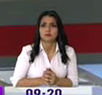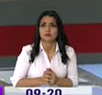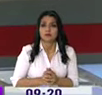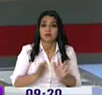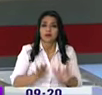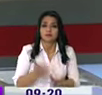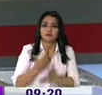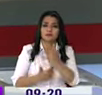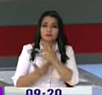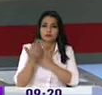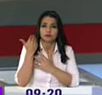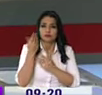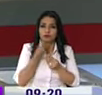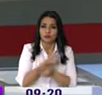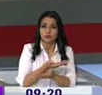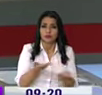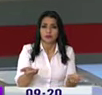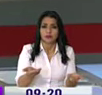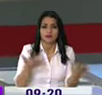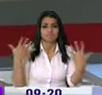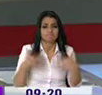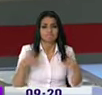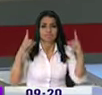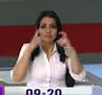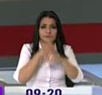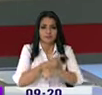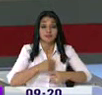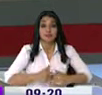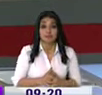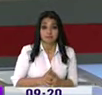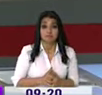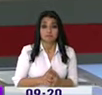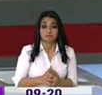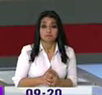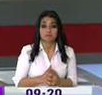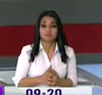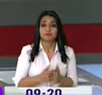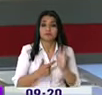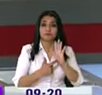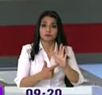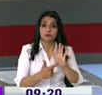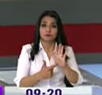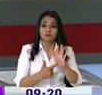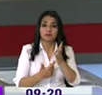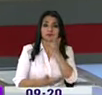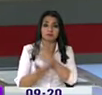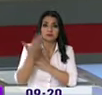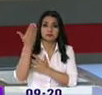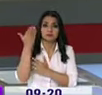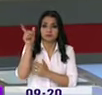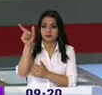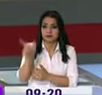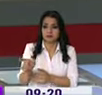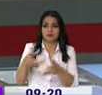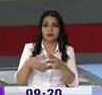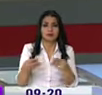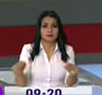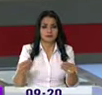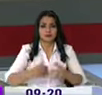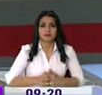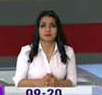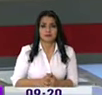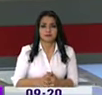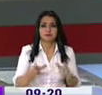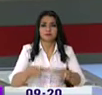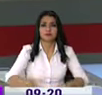una de las historias realmente de segunda que nos va a mostrar días atrás de una persona desaparecida.